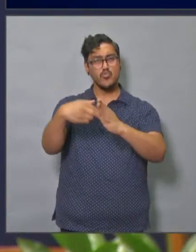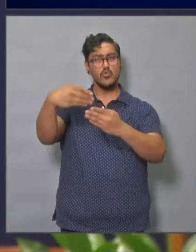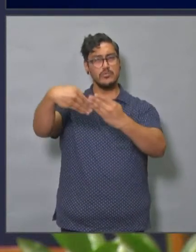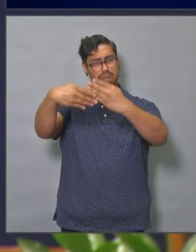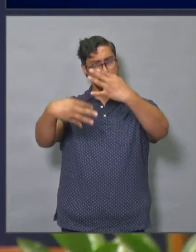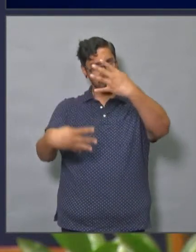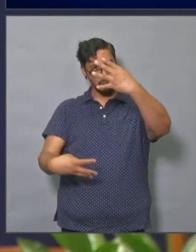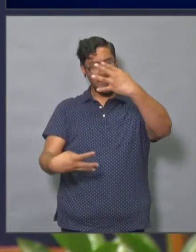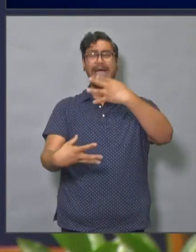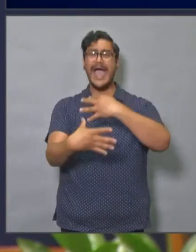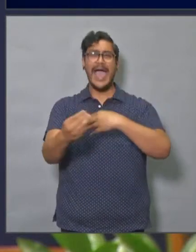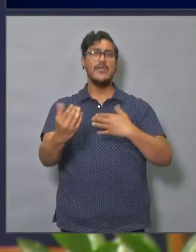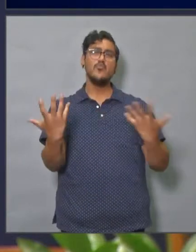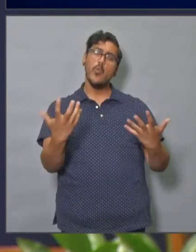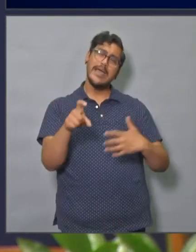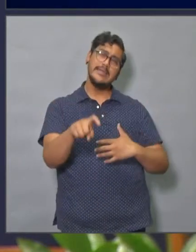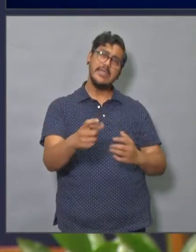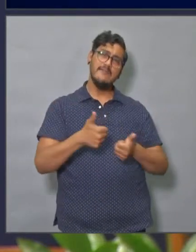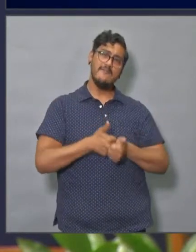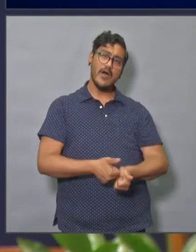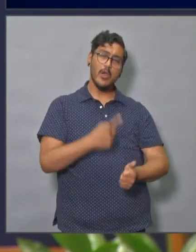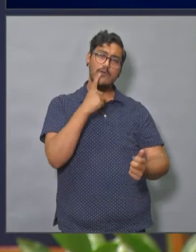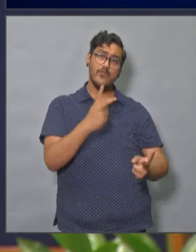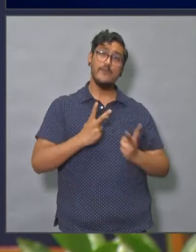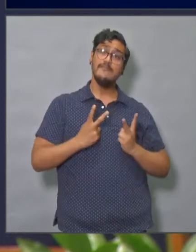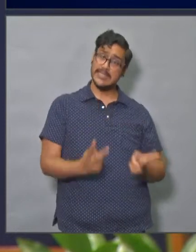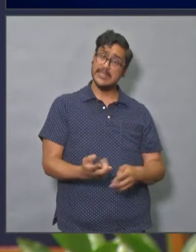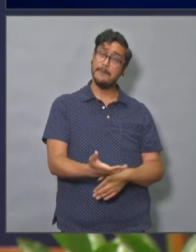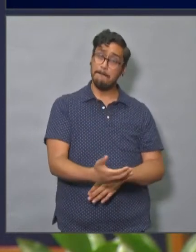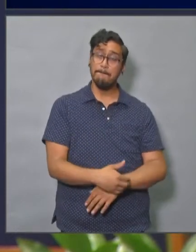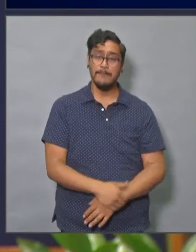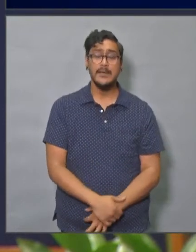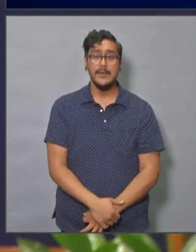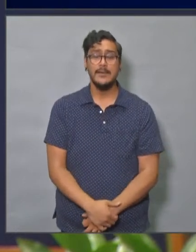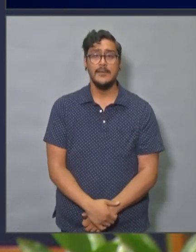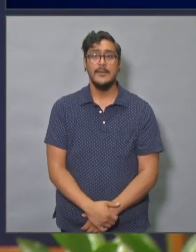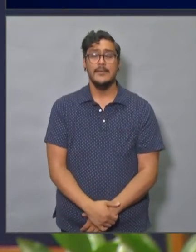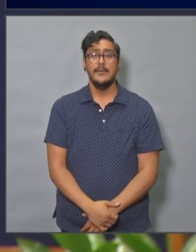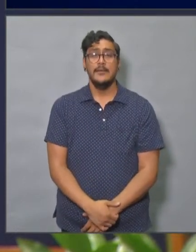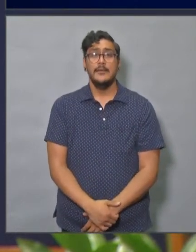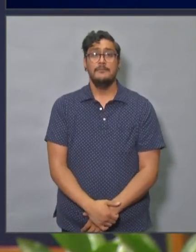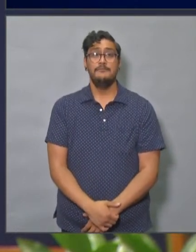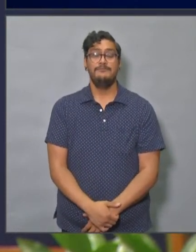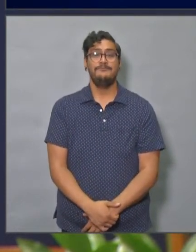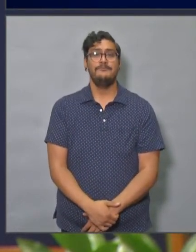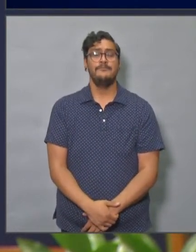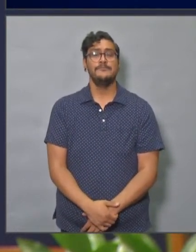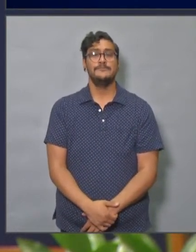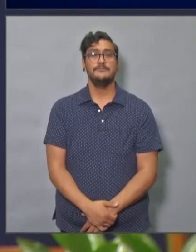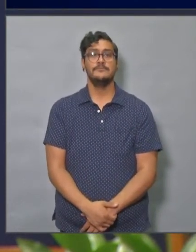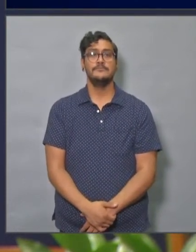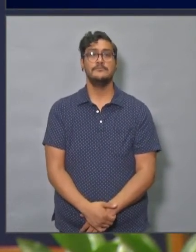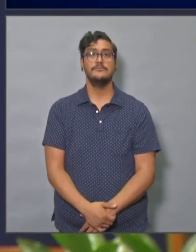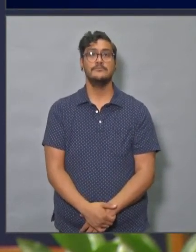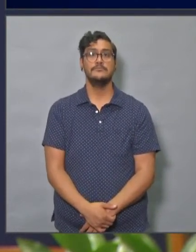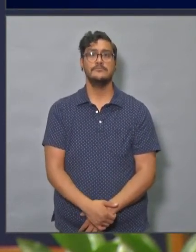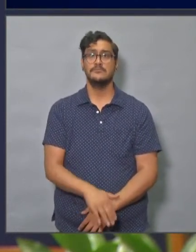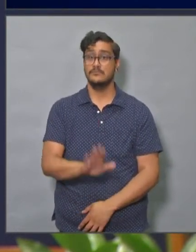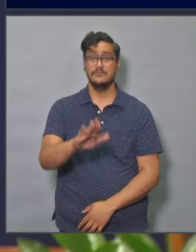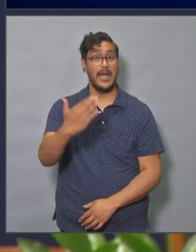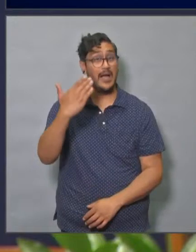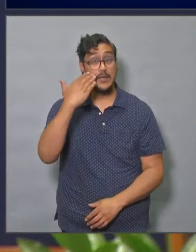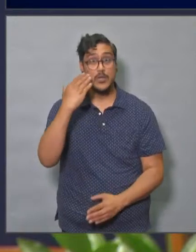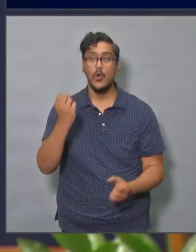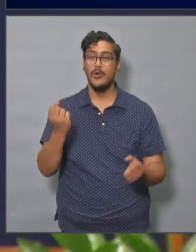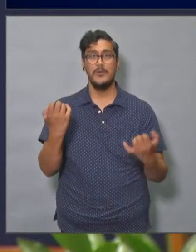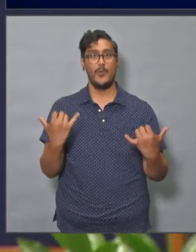directivas para las visitas a centros de enfermería especializada. Para terminar, muchos sienten alivio de